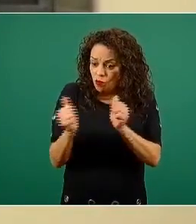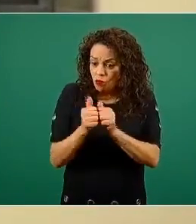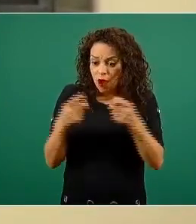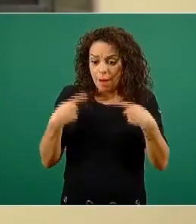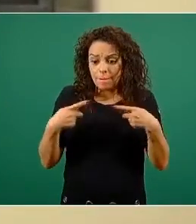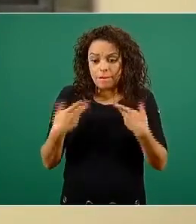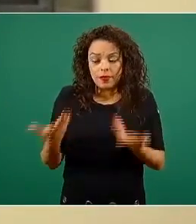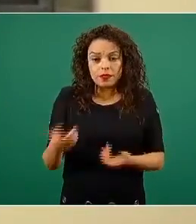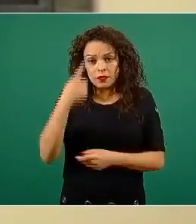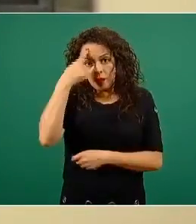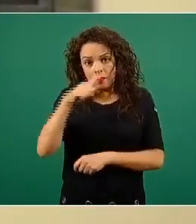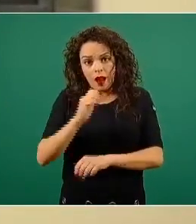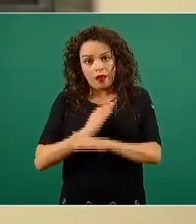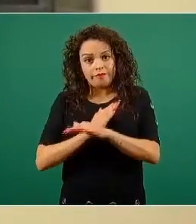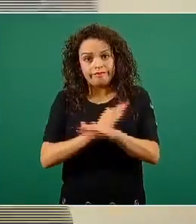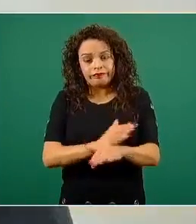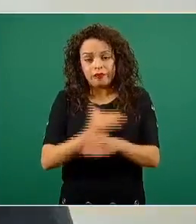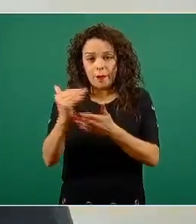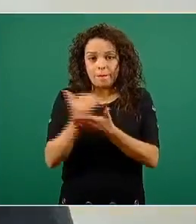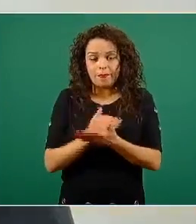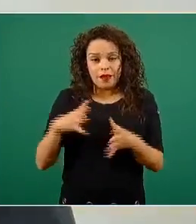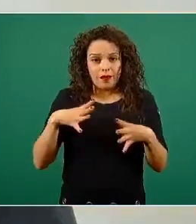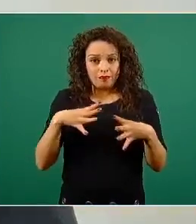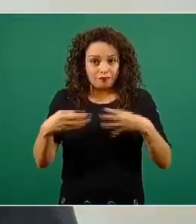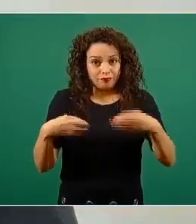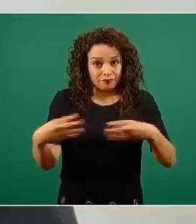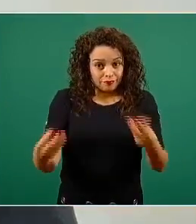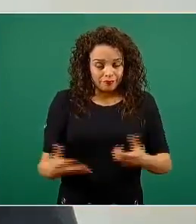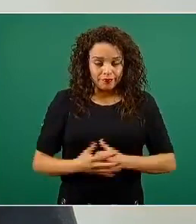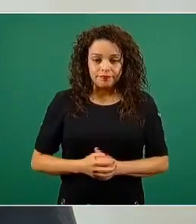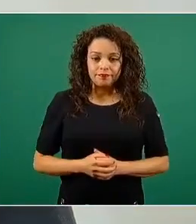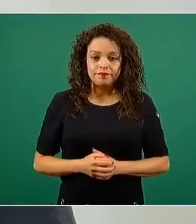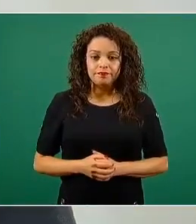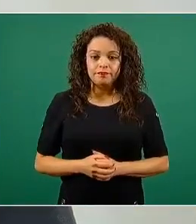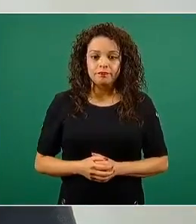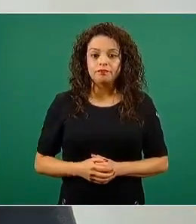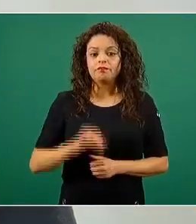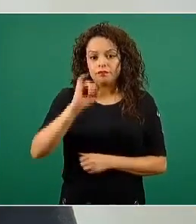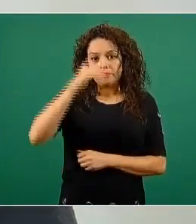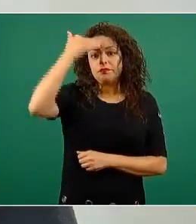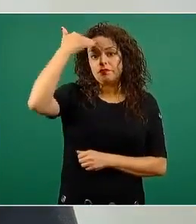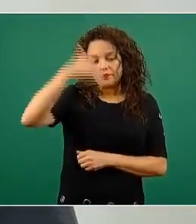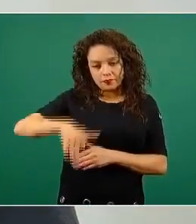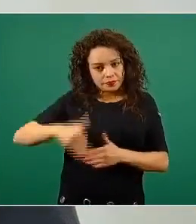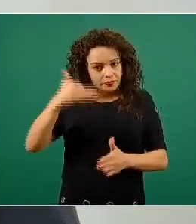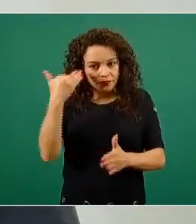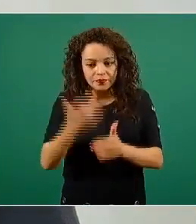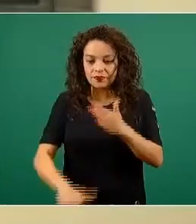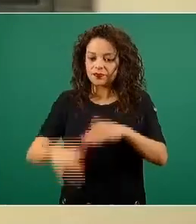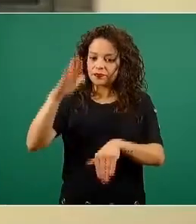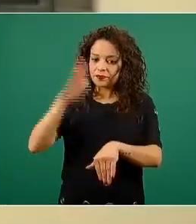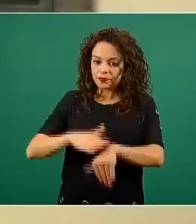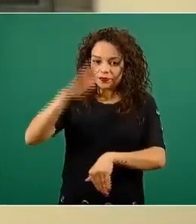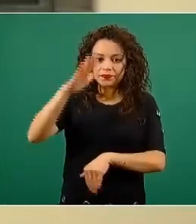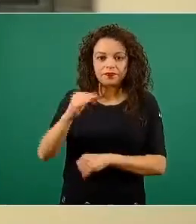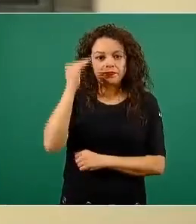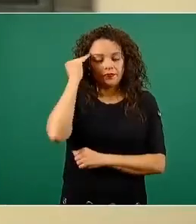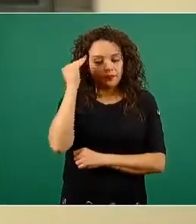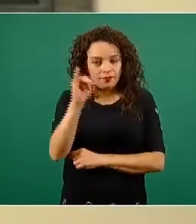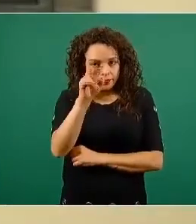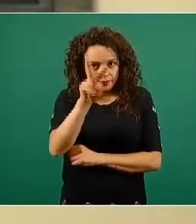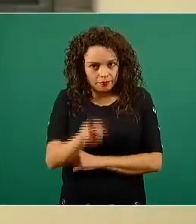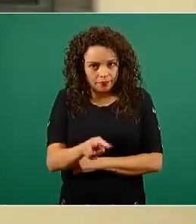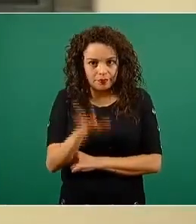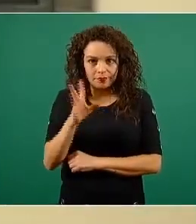y mitigación de esta pandemia? Y digo, finalmente falta tiempo para que, como lo ha dicho el doctor,